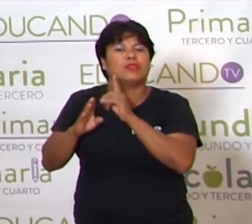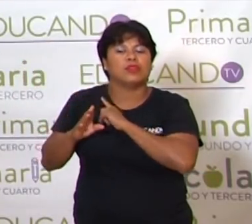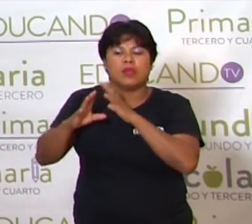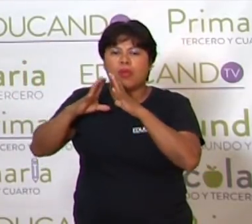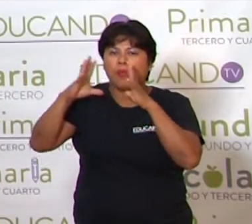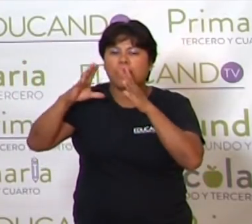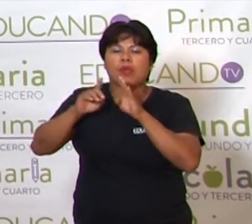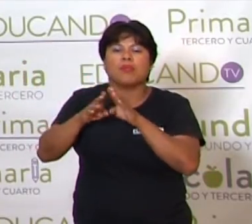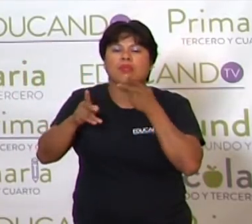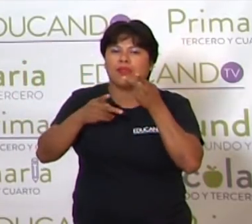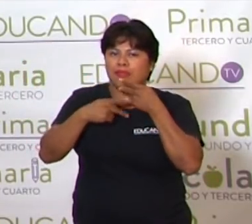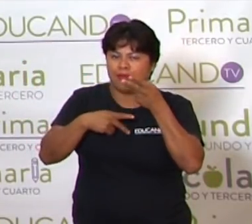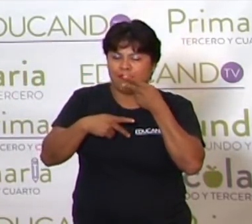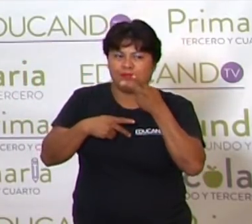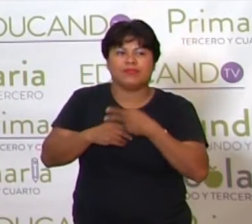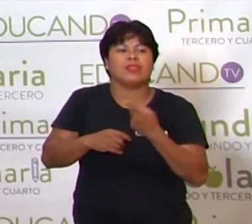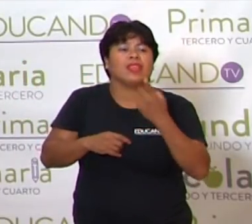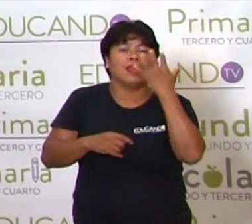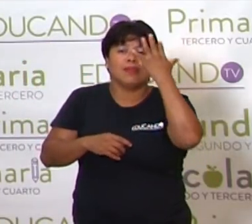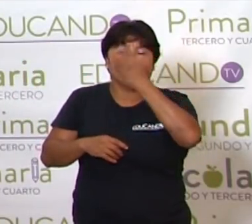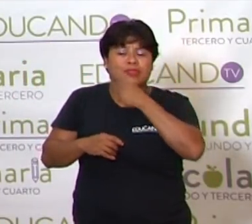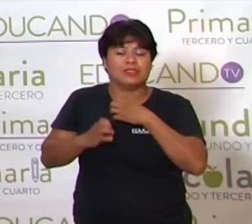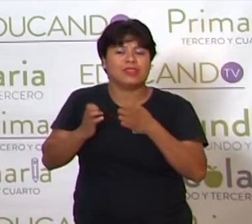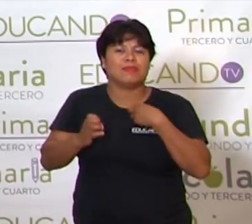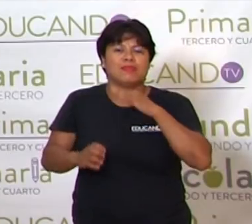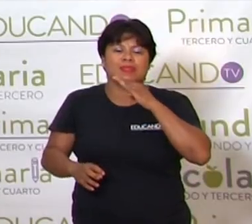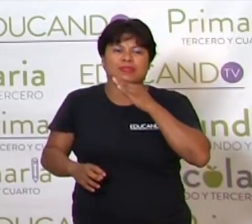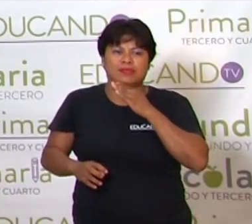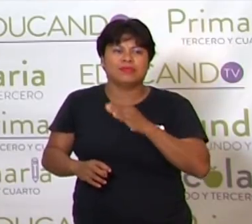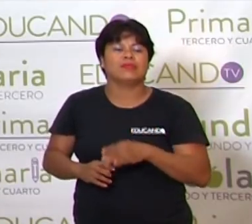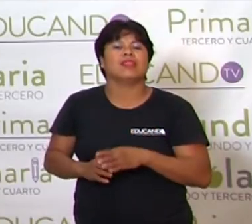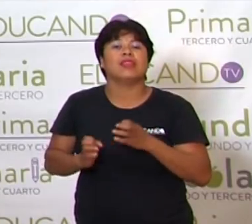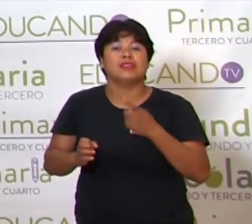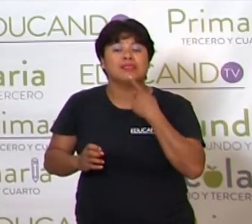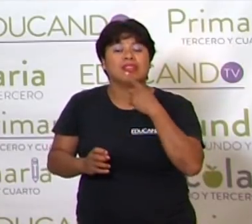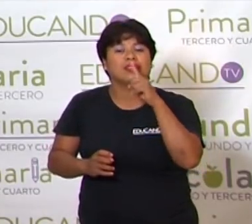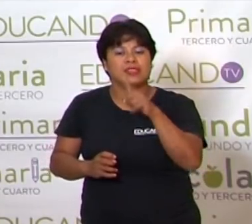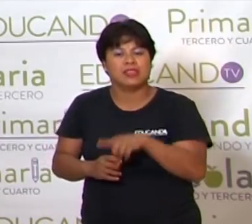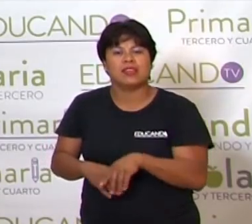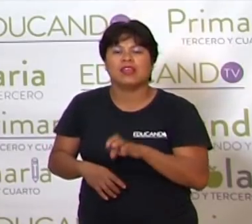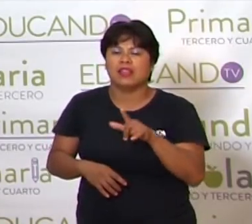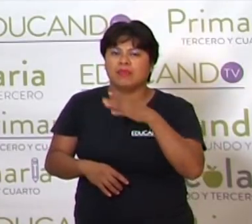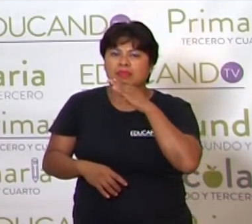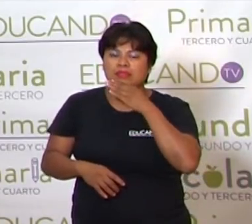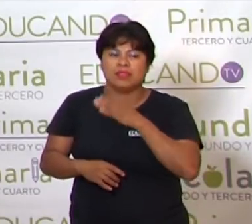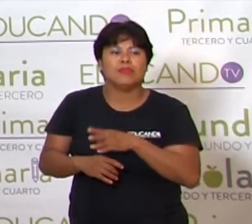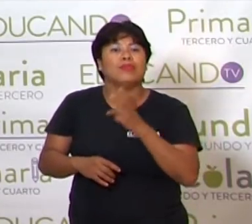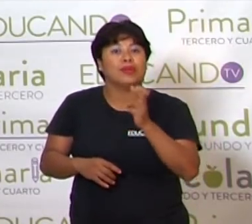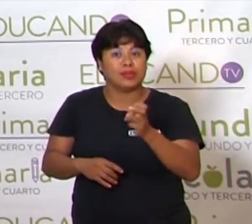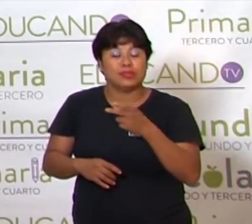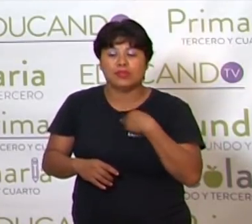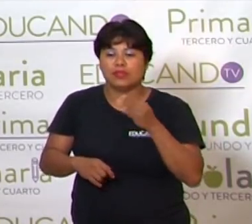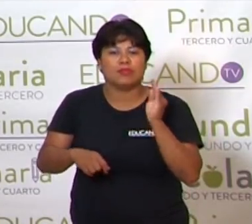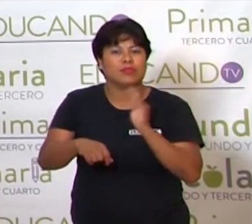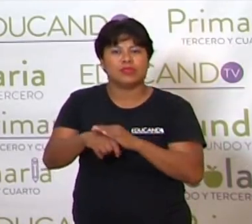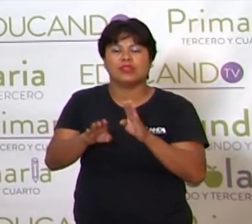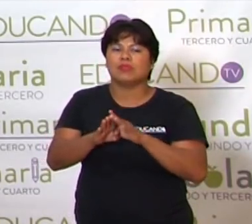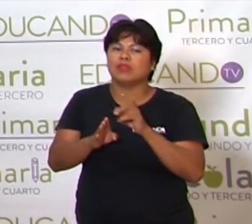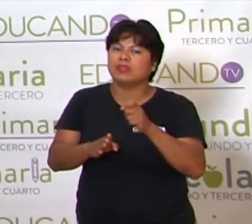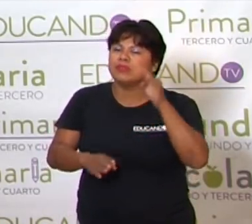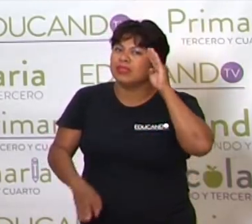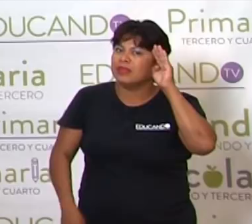globo de diálogo. Qué hermoso está mi maizal. Se lo está diciendo al maizal, por eso no lo puse como si fuera